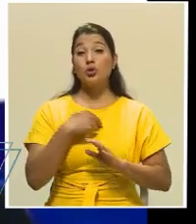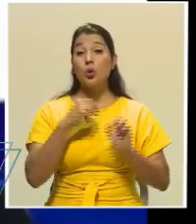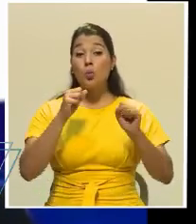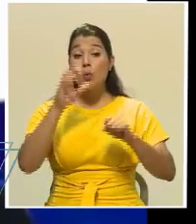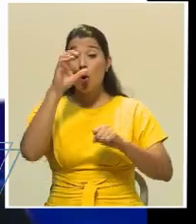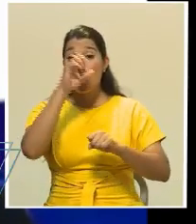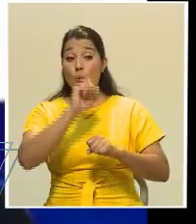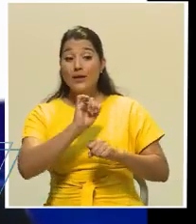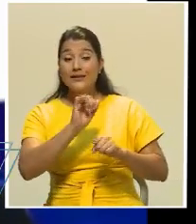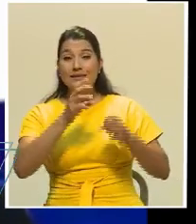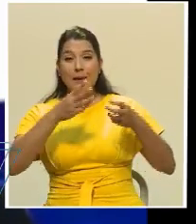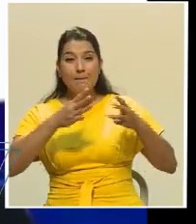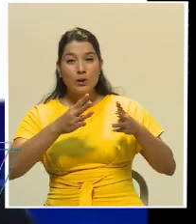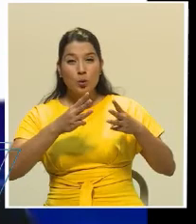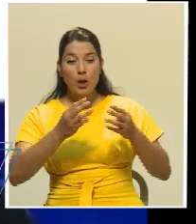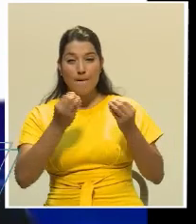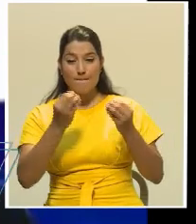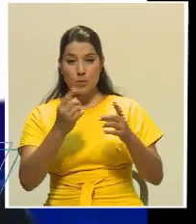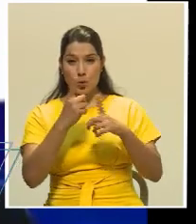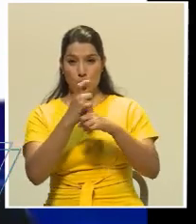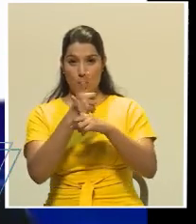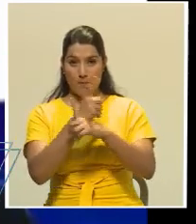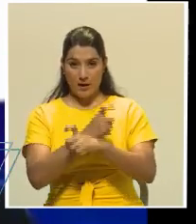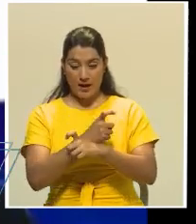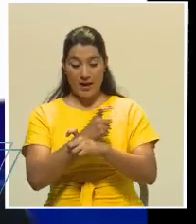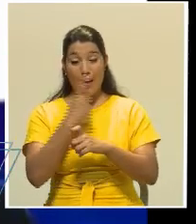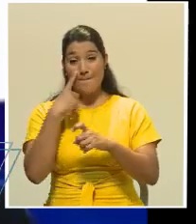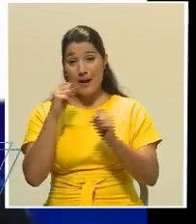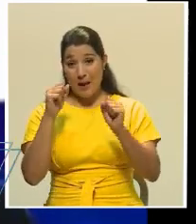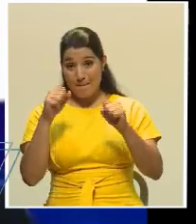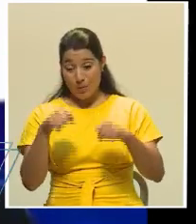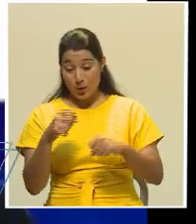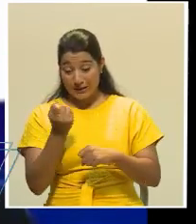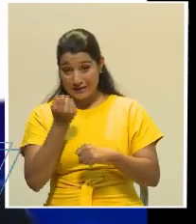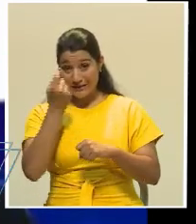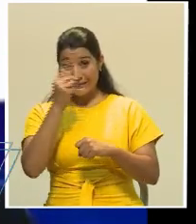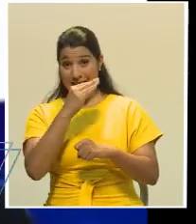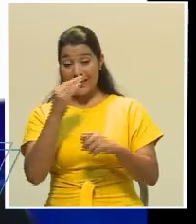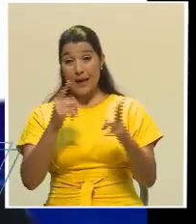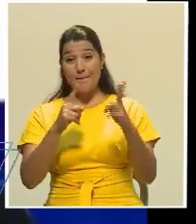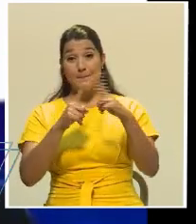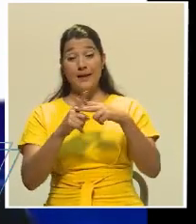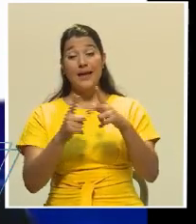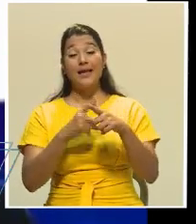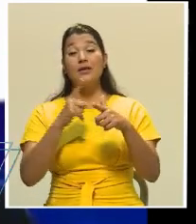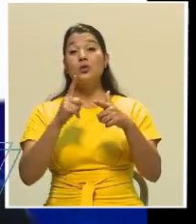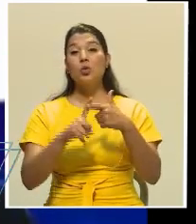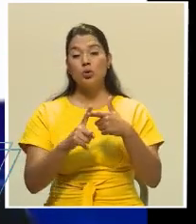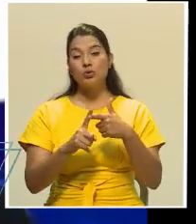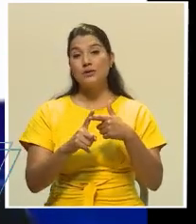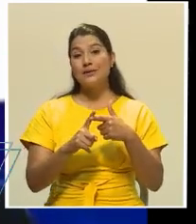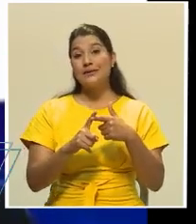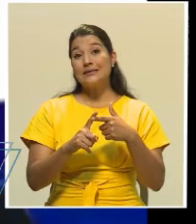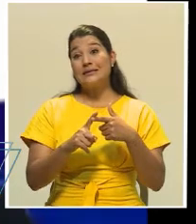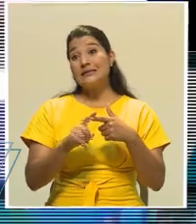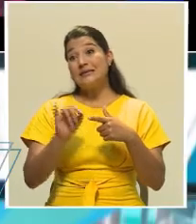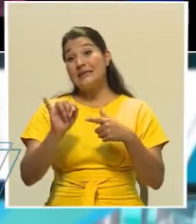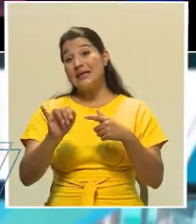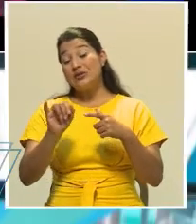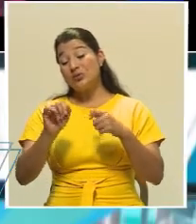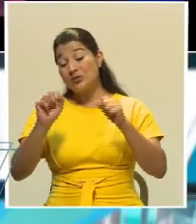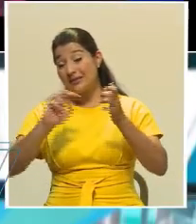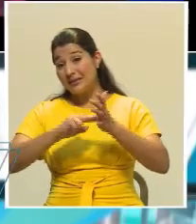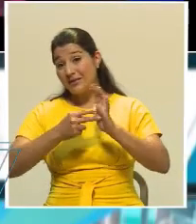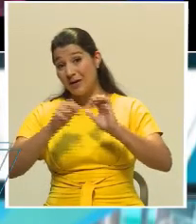una metodología muy compleja de aplicar, de comprender, y que entonces eso le va a agregar quizá más problema a lo que